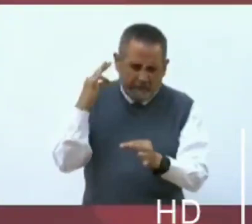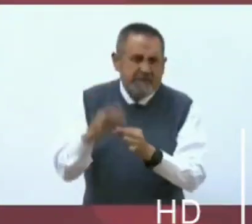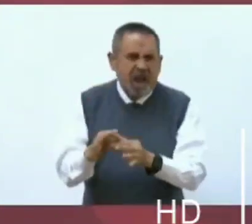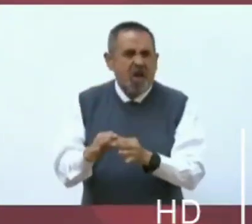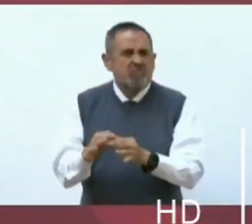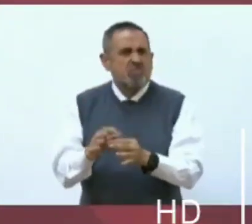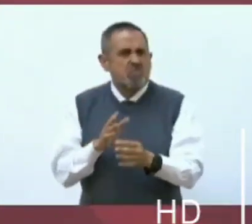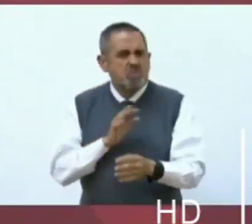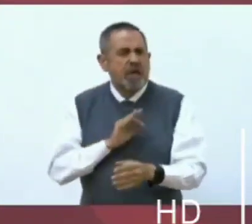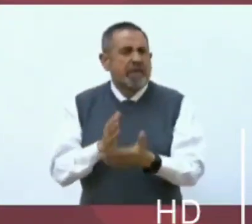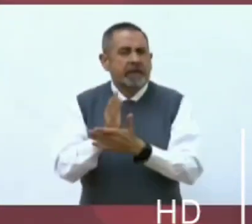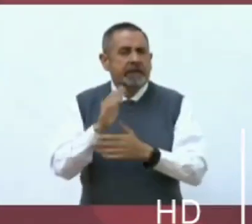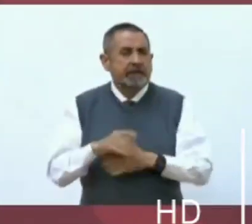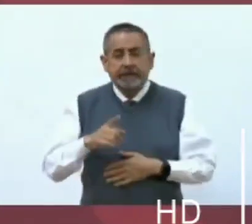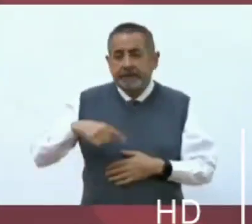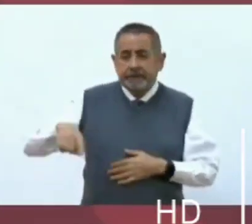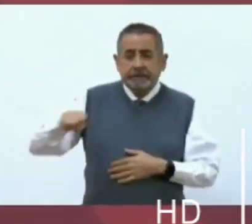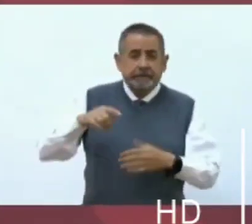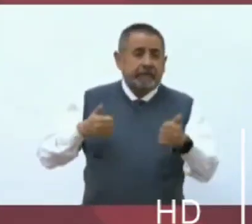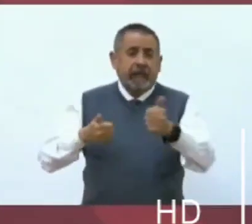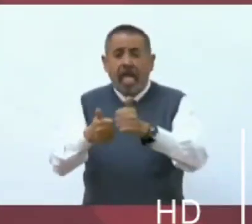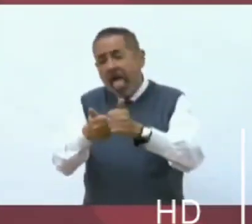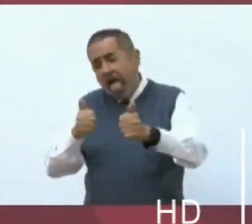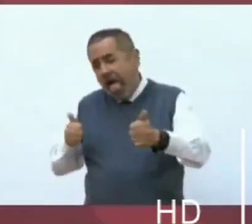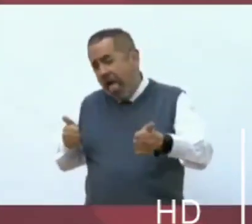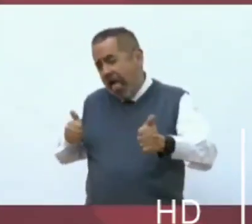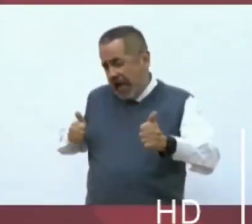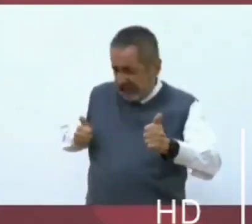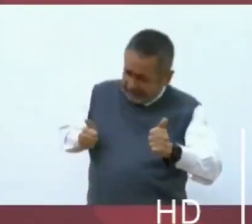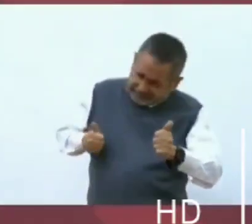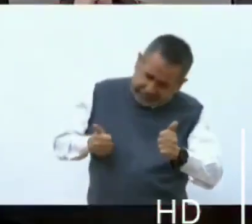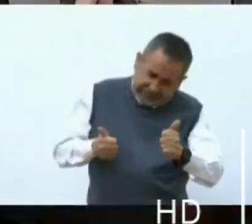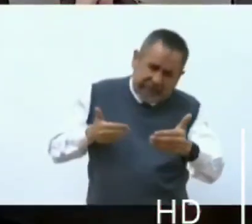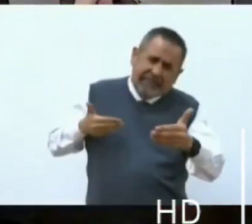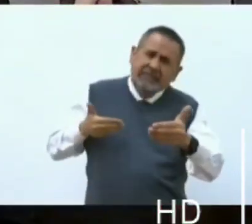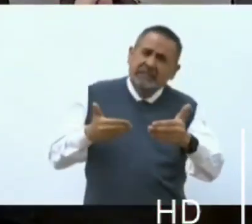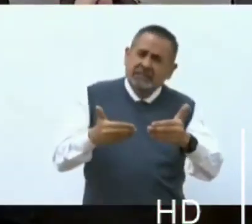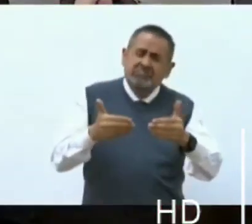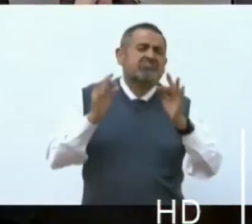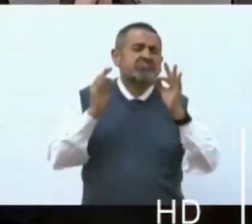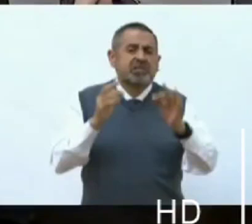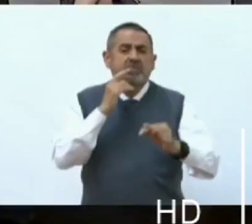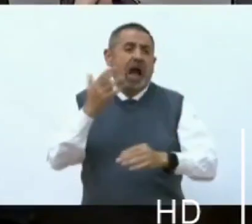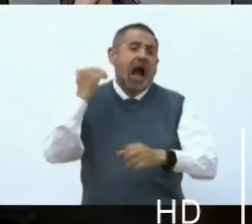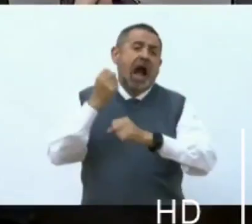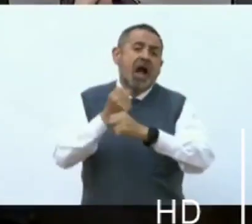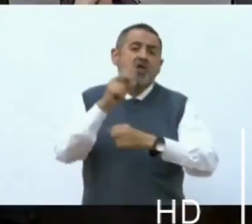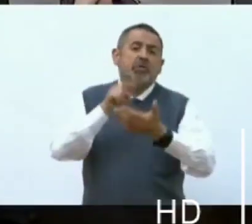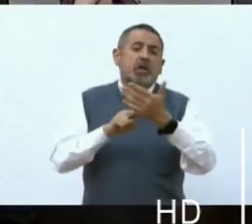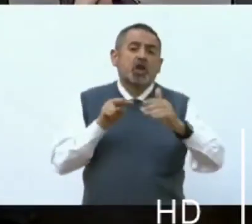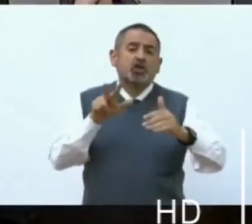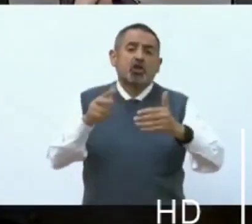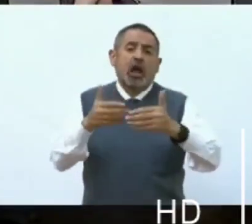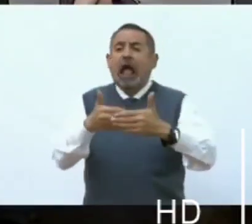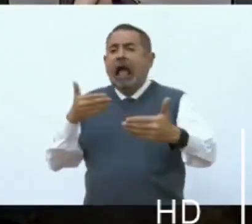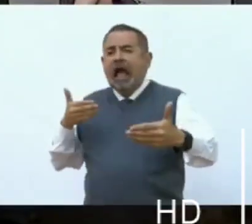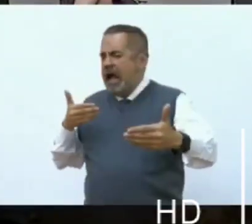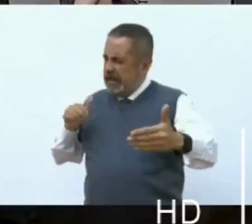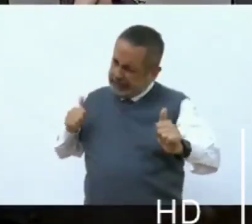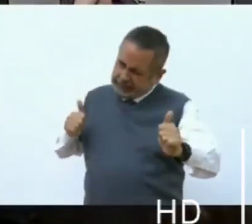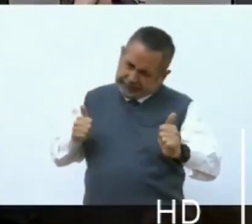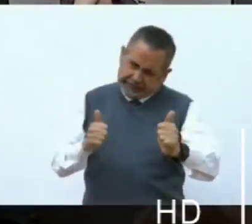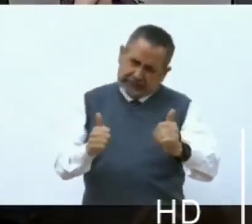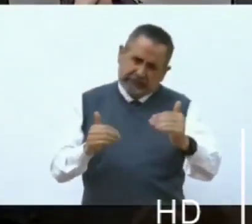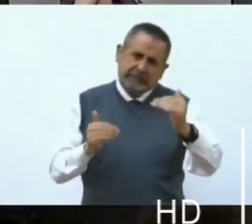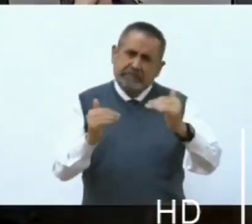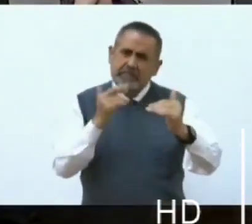y disminuimos los porcentajes de rezago encontrados en el 2018.